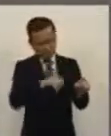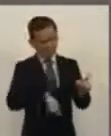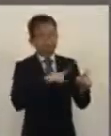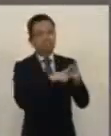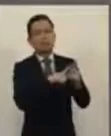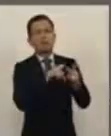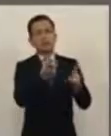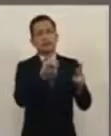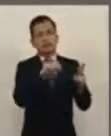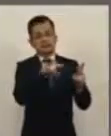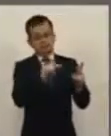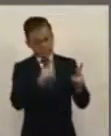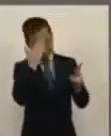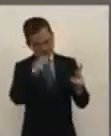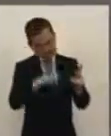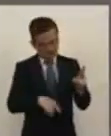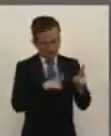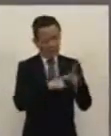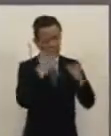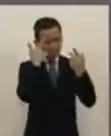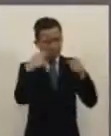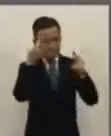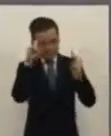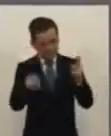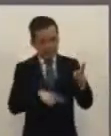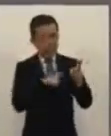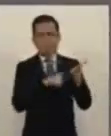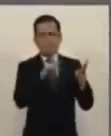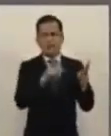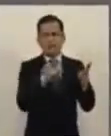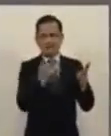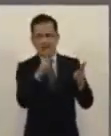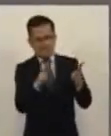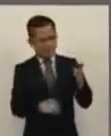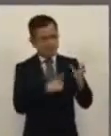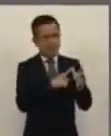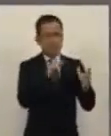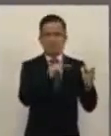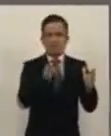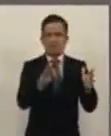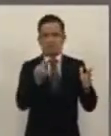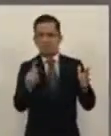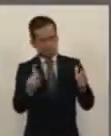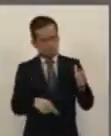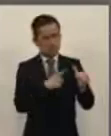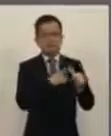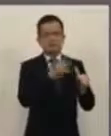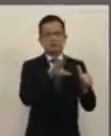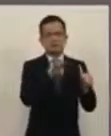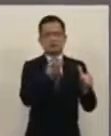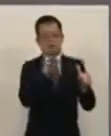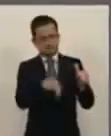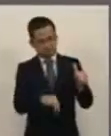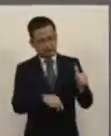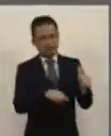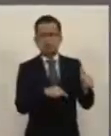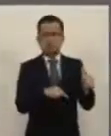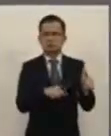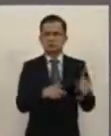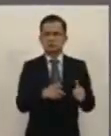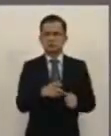Defensa, la Marina, la PGR, la Policía Federal, el CISEN, de lo